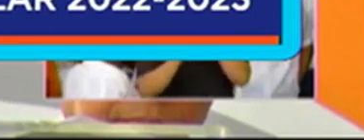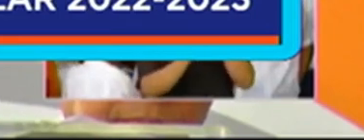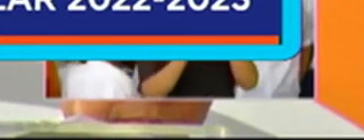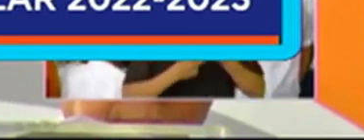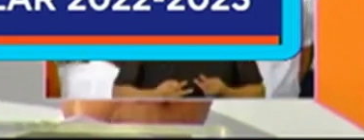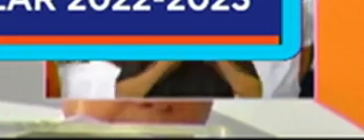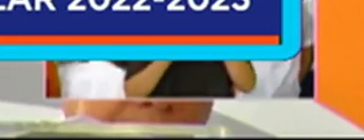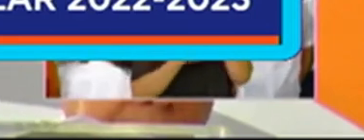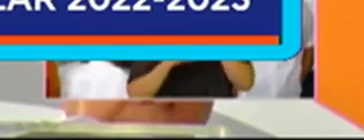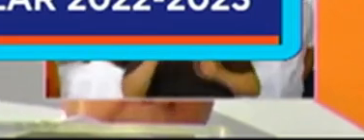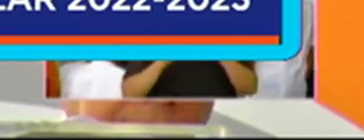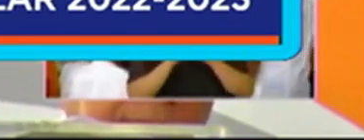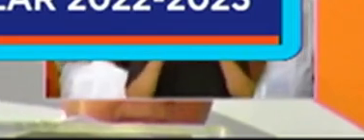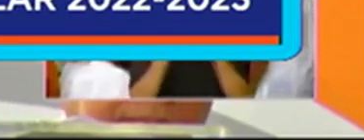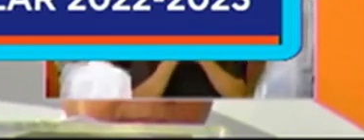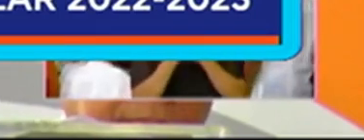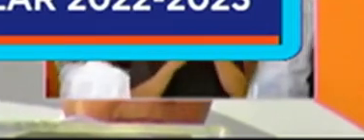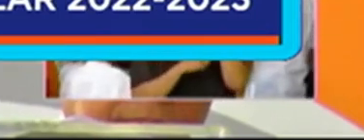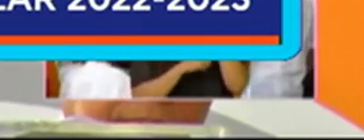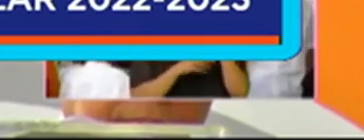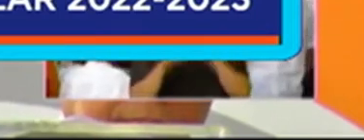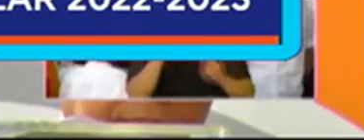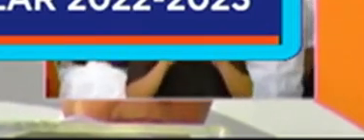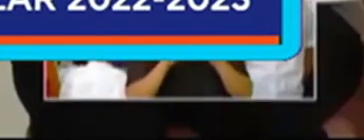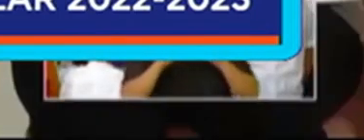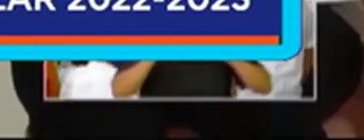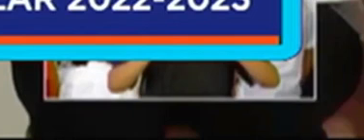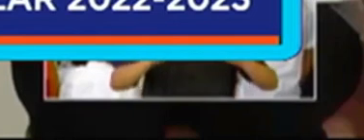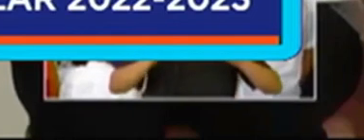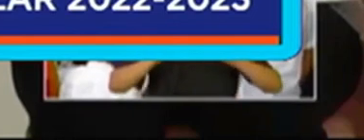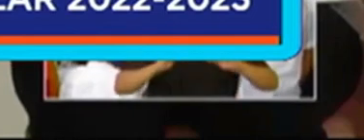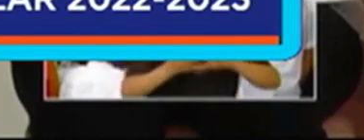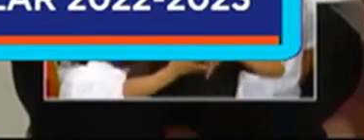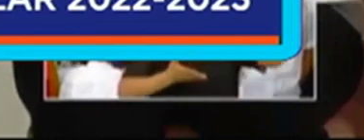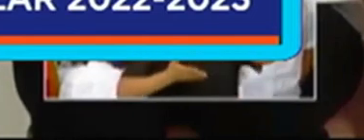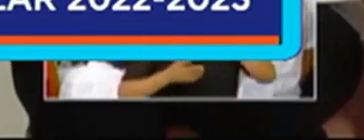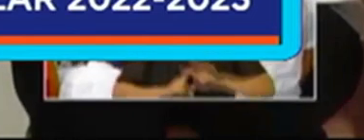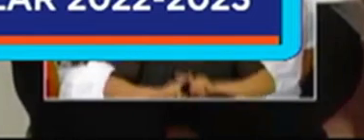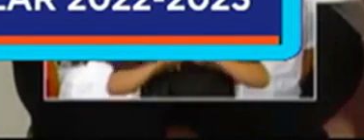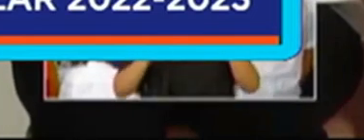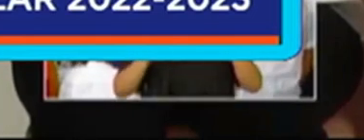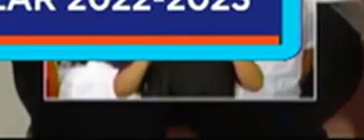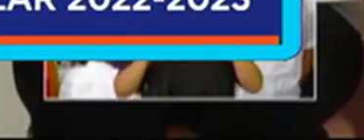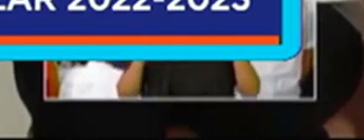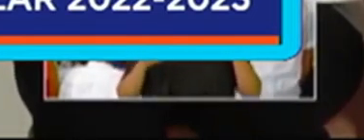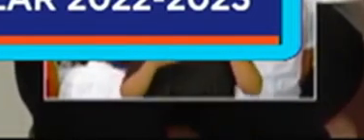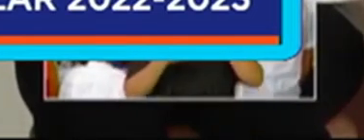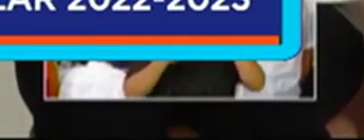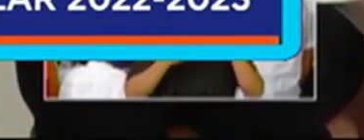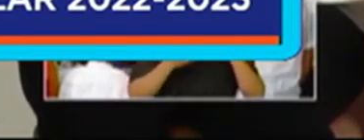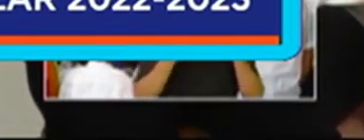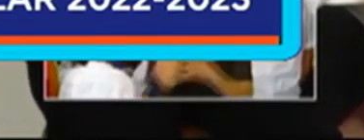de las personas y la sociedad. Una población educada hace la diferencia entre la pobreza